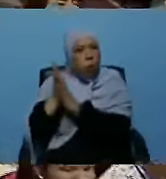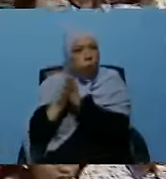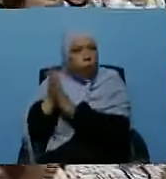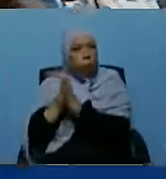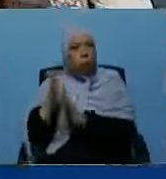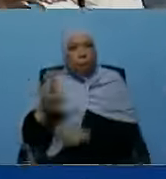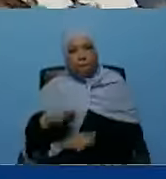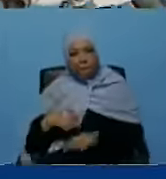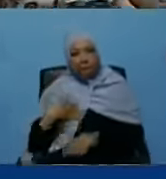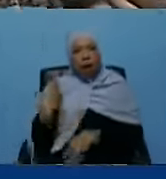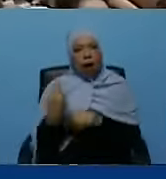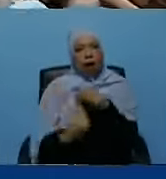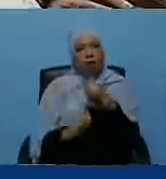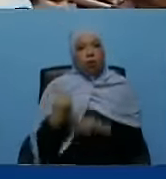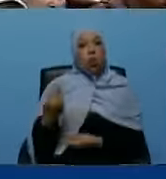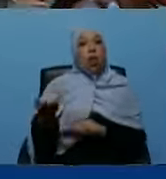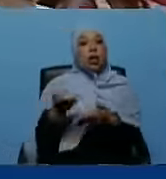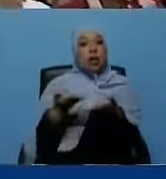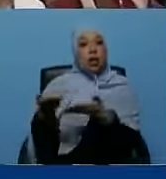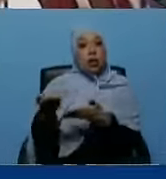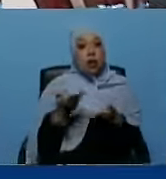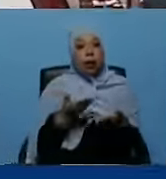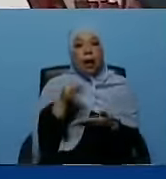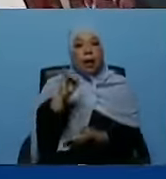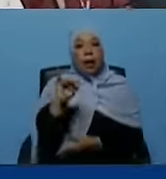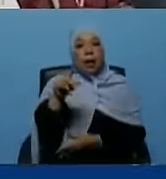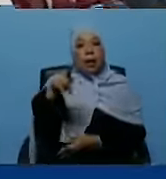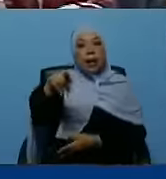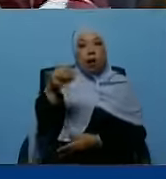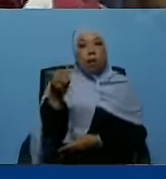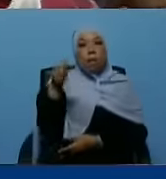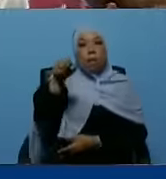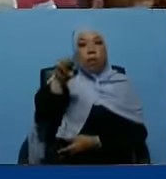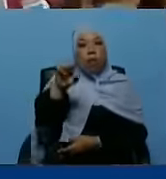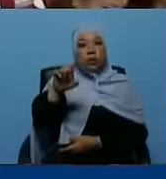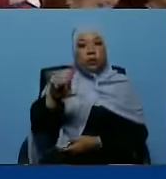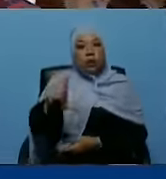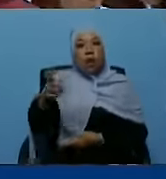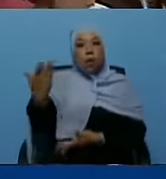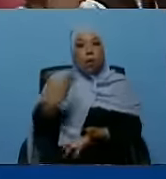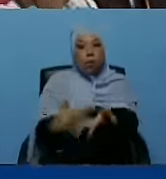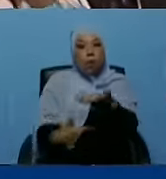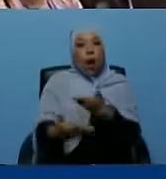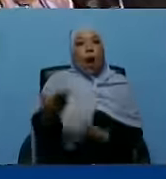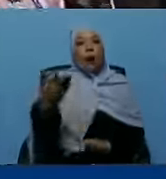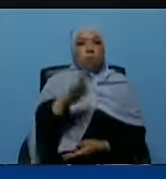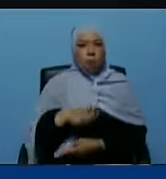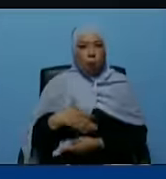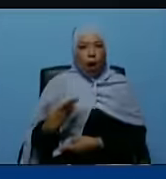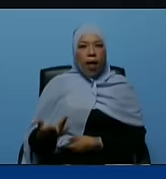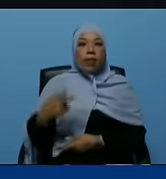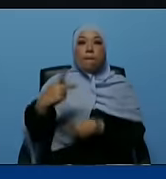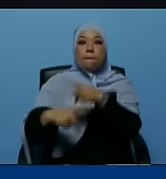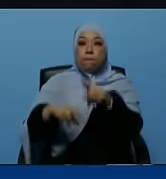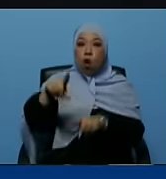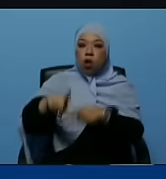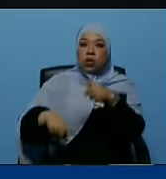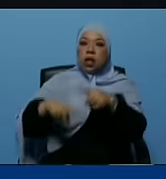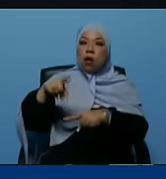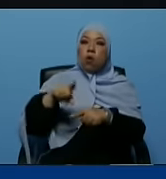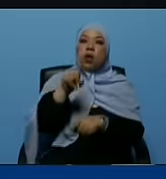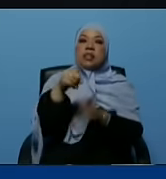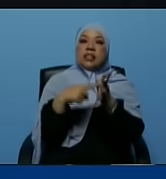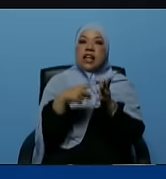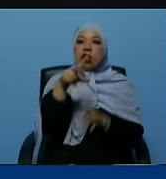puedan sumarse a través del servicio de Ipostel en todo el país, consolidar una carga y que salgan los productos para